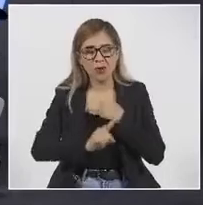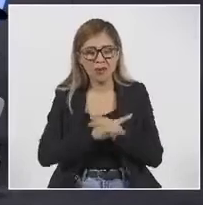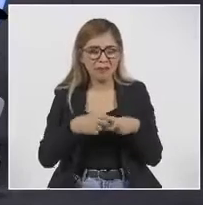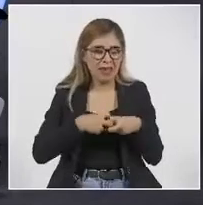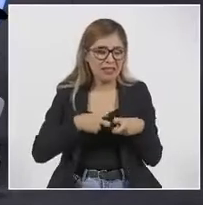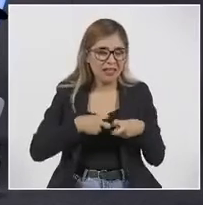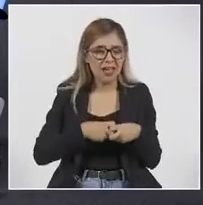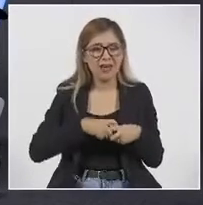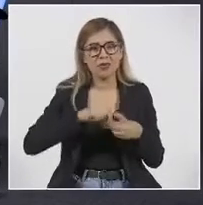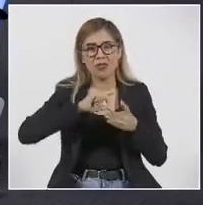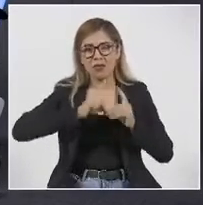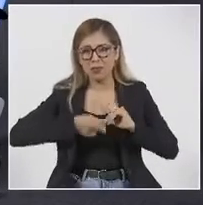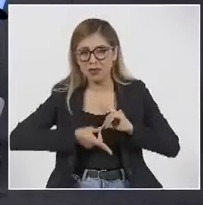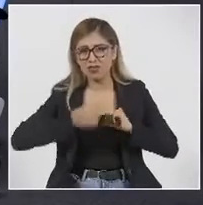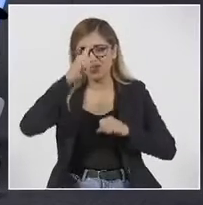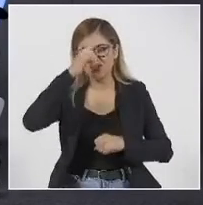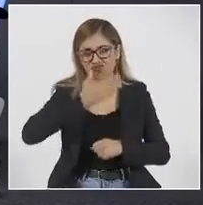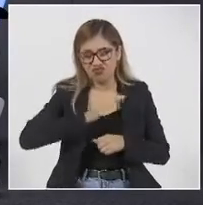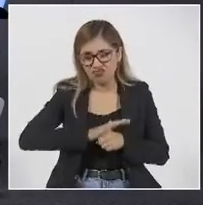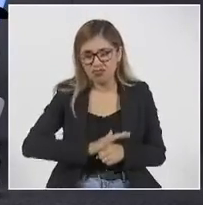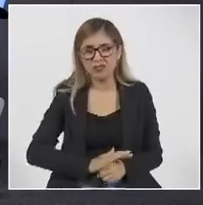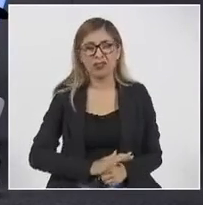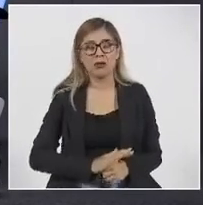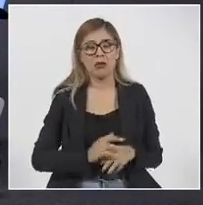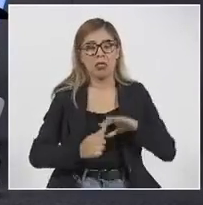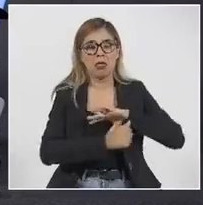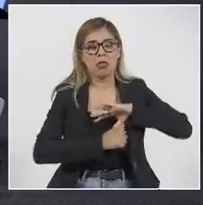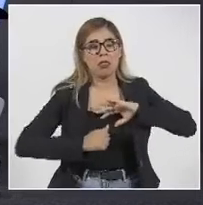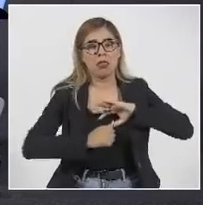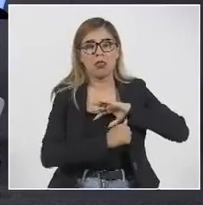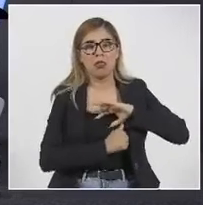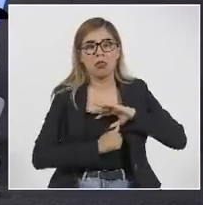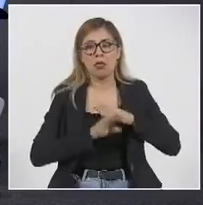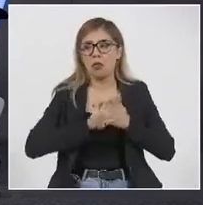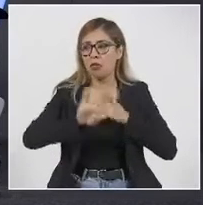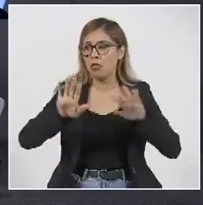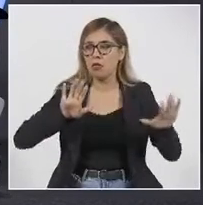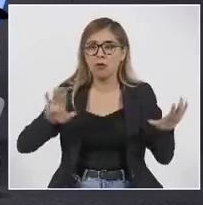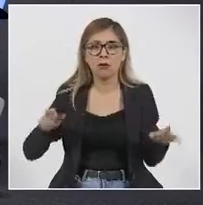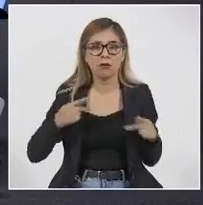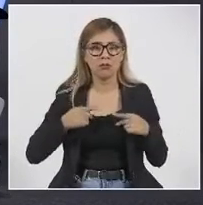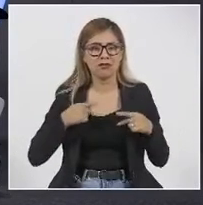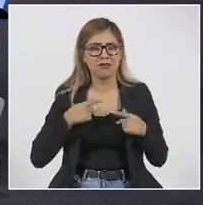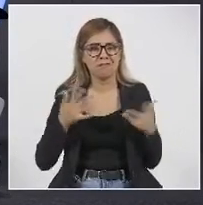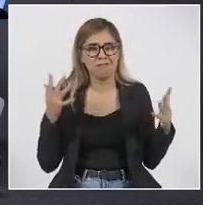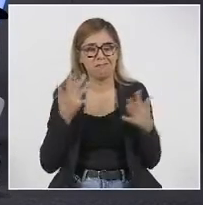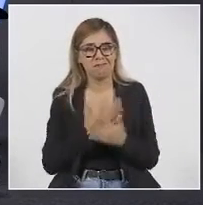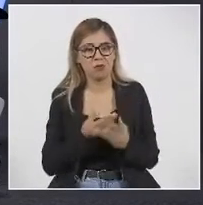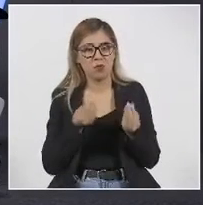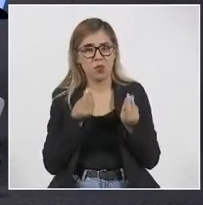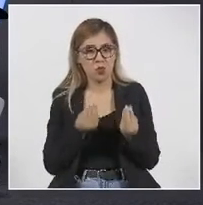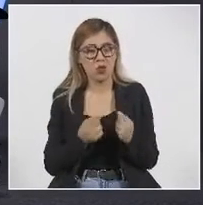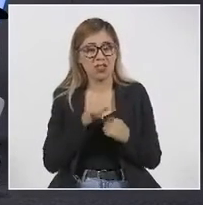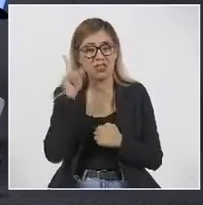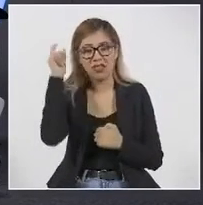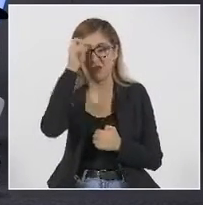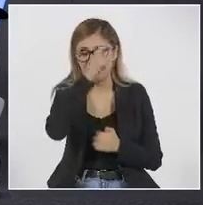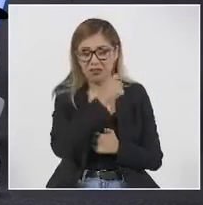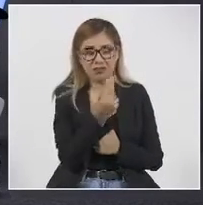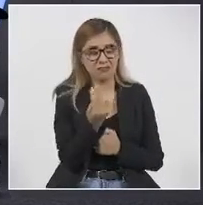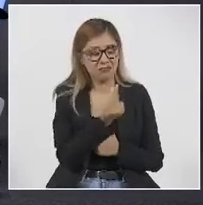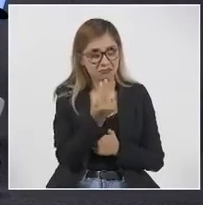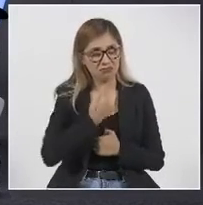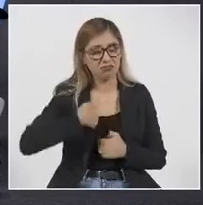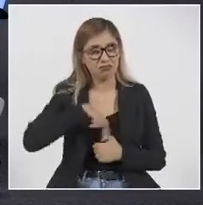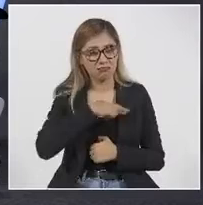de depresión y sobre todo de aislamiento, ¿no? Que han sido definitivamente muy alterables, ¿no? Lo hemos